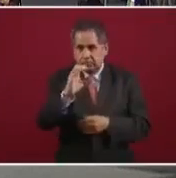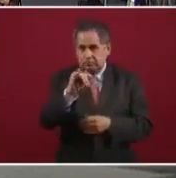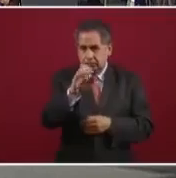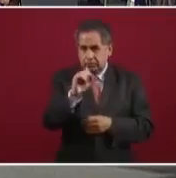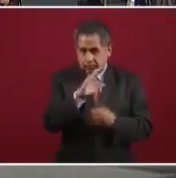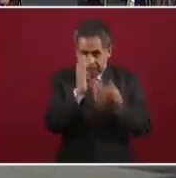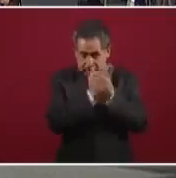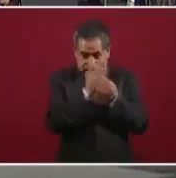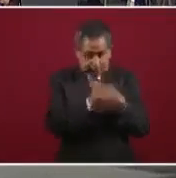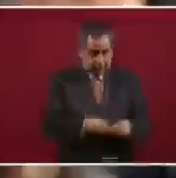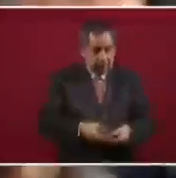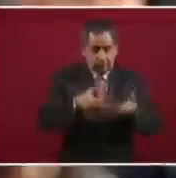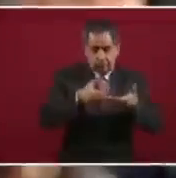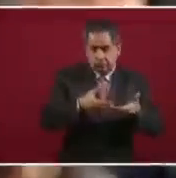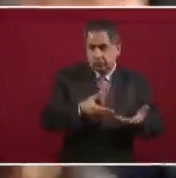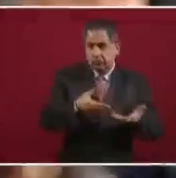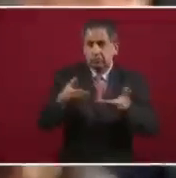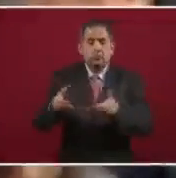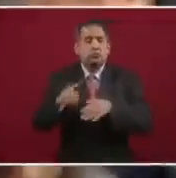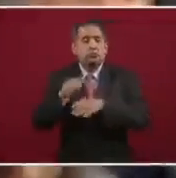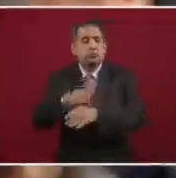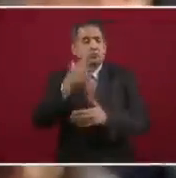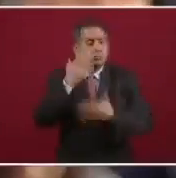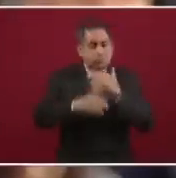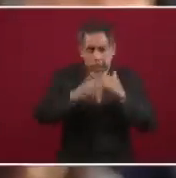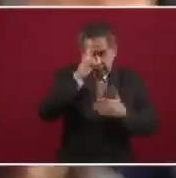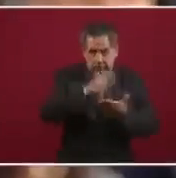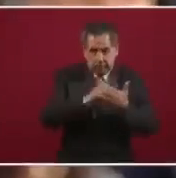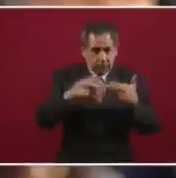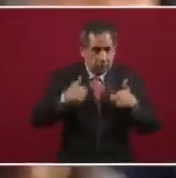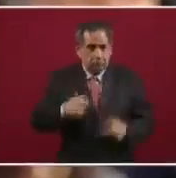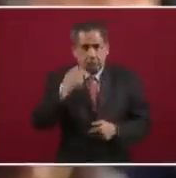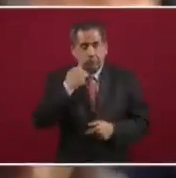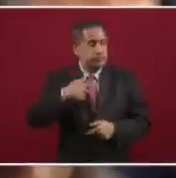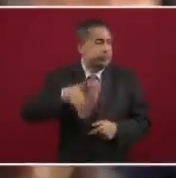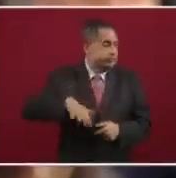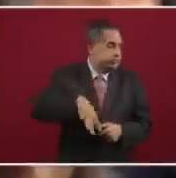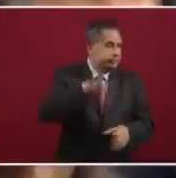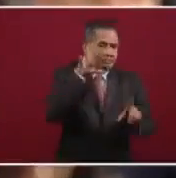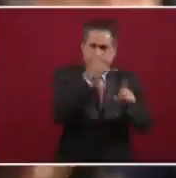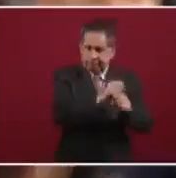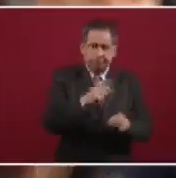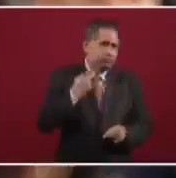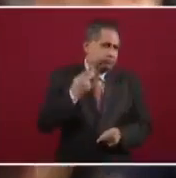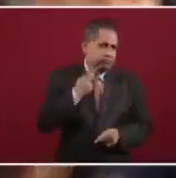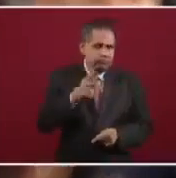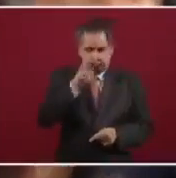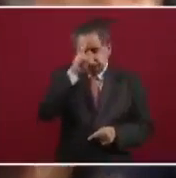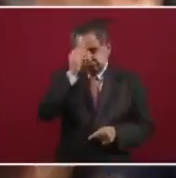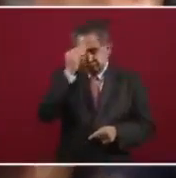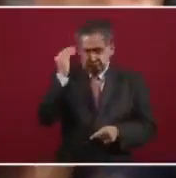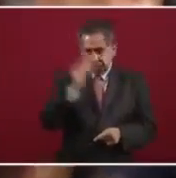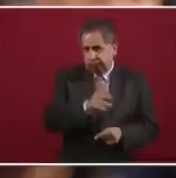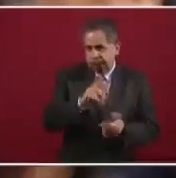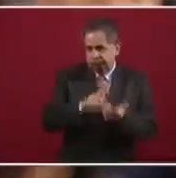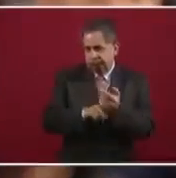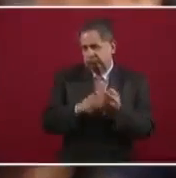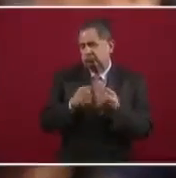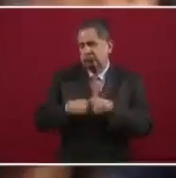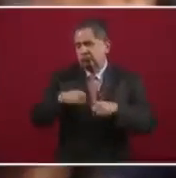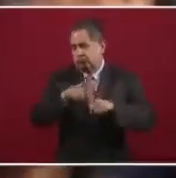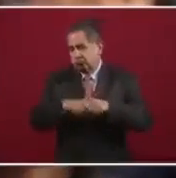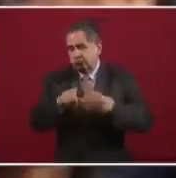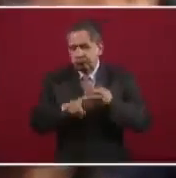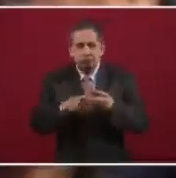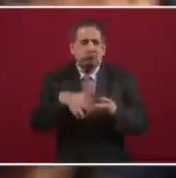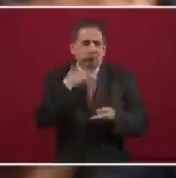CISEN que estén relacionados con violaciones de derechos humanos, persecuciones políticas vinculadas con movimientos políticos y sociales y